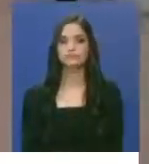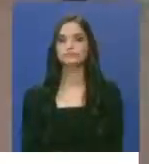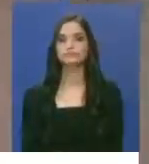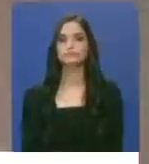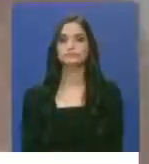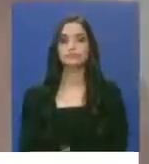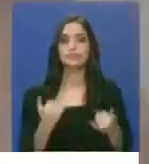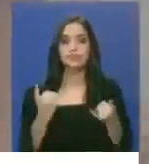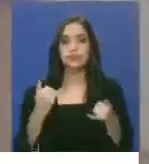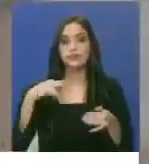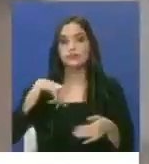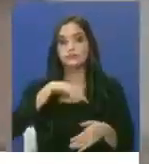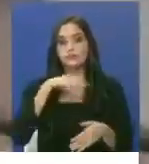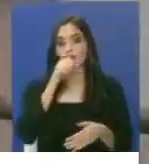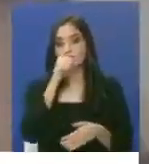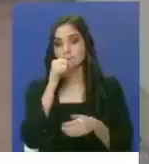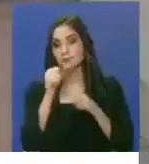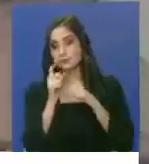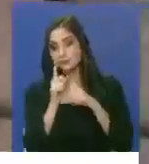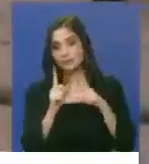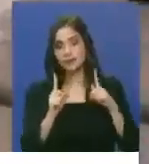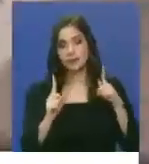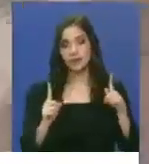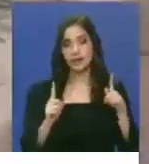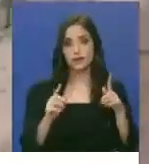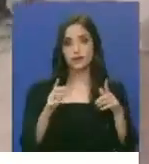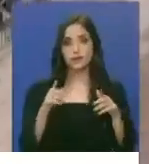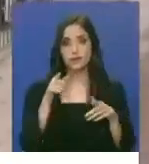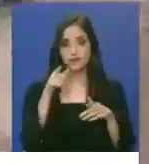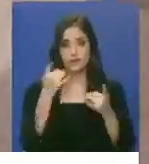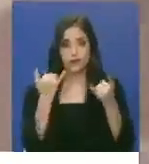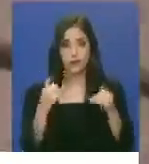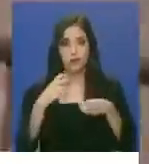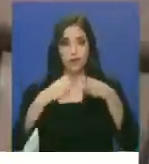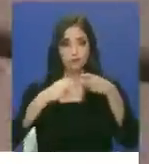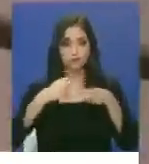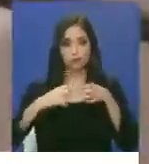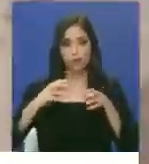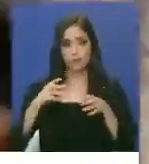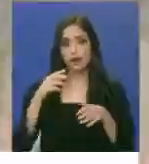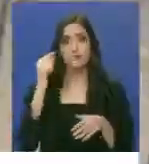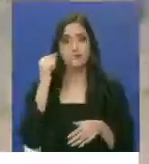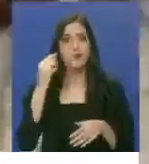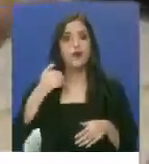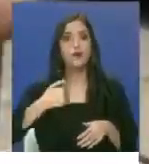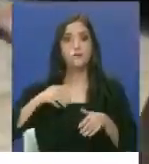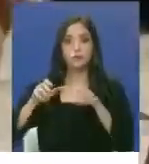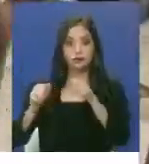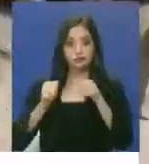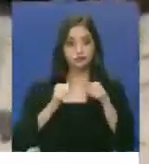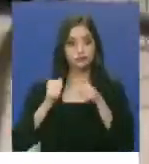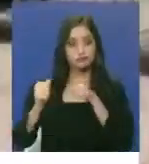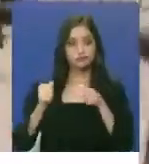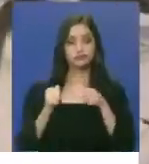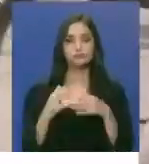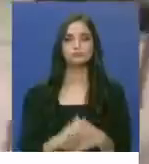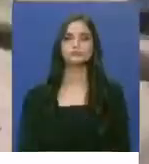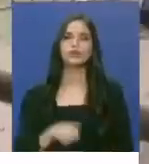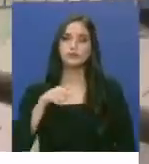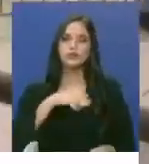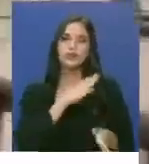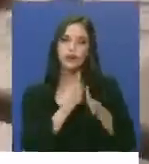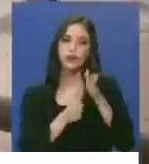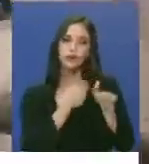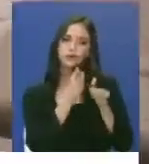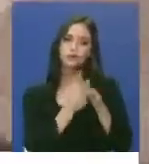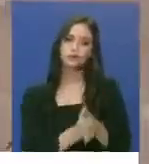que quitarnos de aquí porque pueden golpear parte de nuestro equipo. Así que es lo que está pasando en este momento. Es lo que está ocurriendo en este instante. En directo desde la provincia